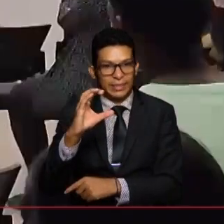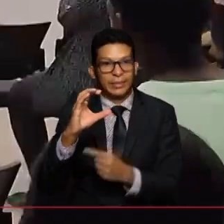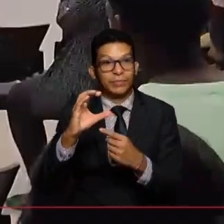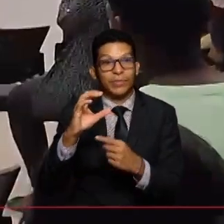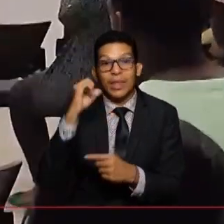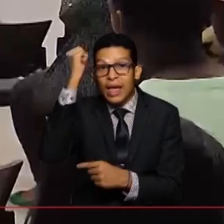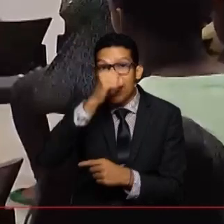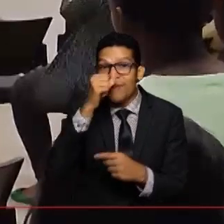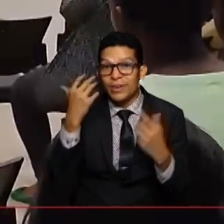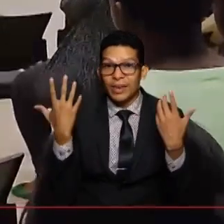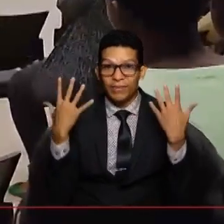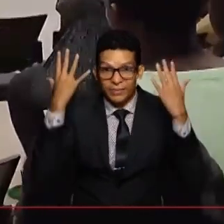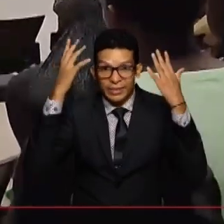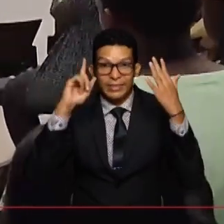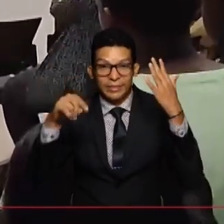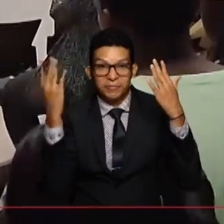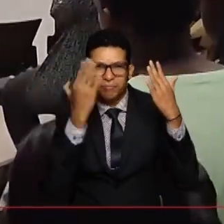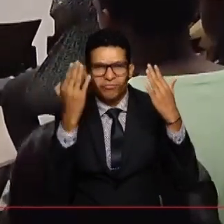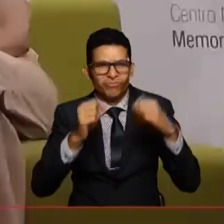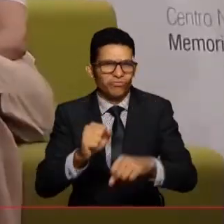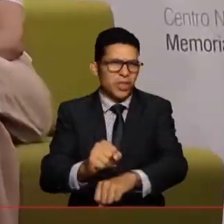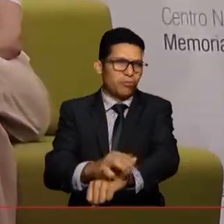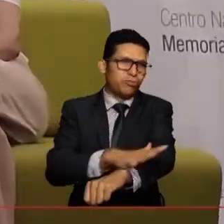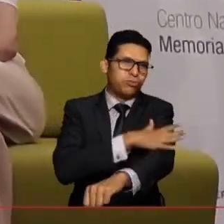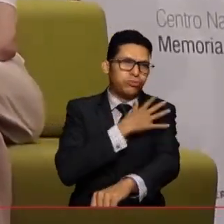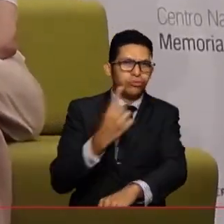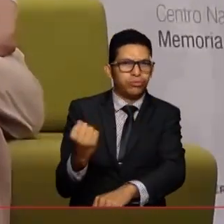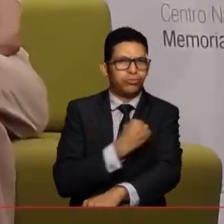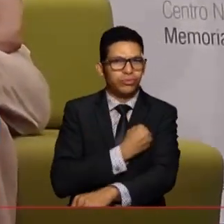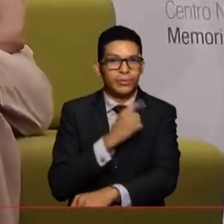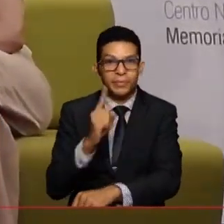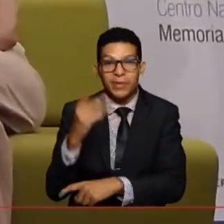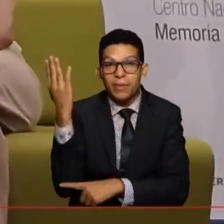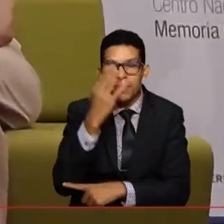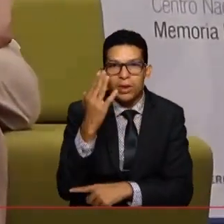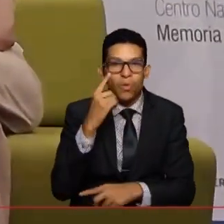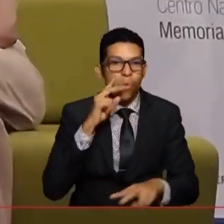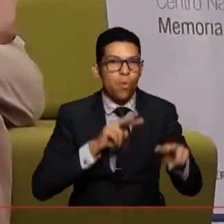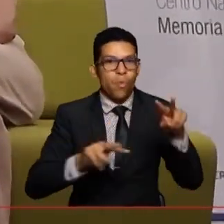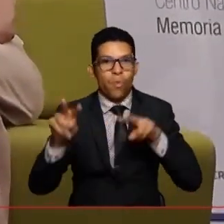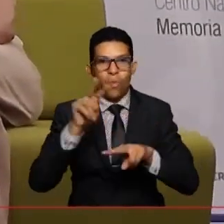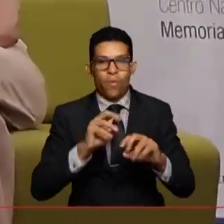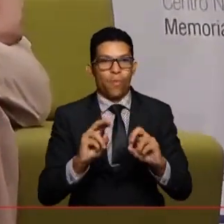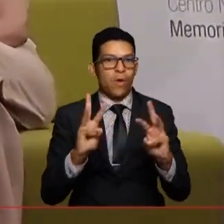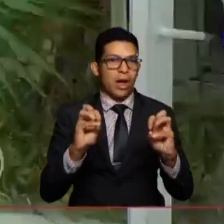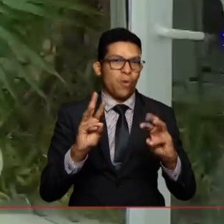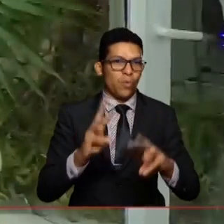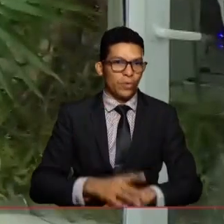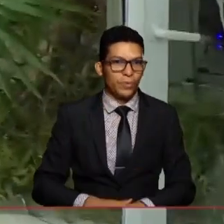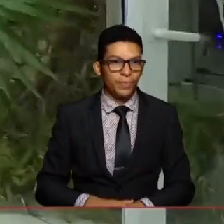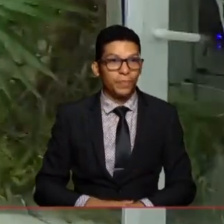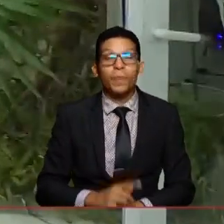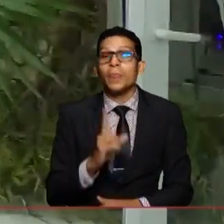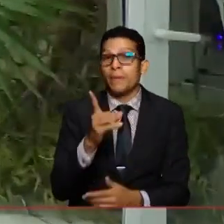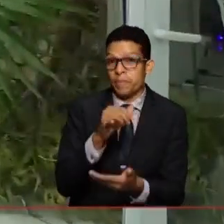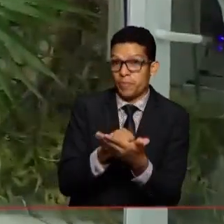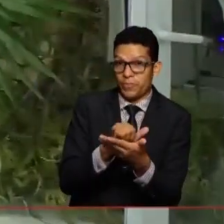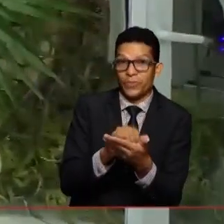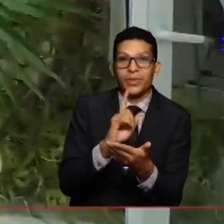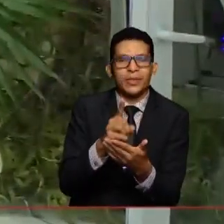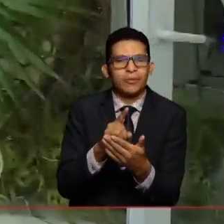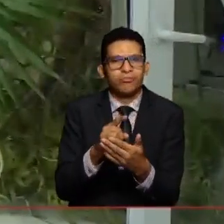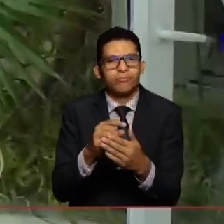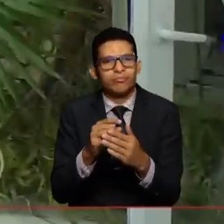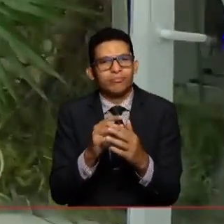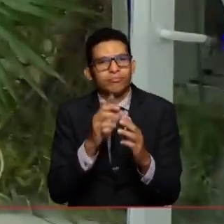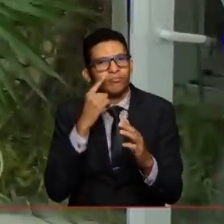el African Film quedan emocionados y encantados, pues cada película rodada ha causado sensación. Y se recogen en productos audiovisuales que permiten